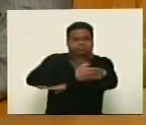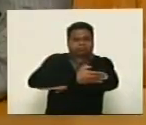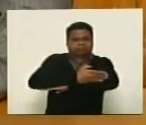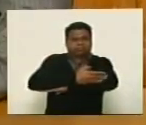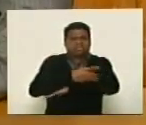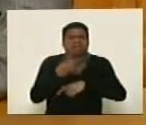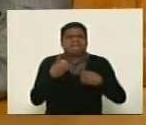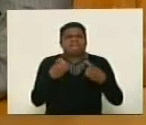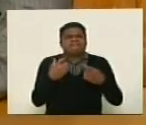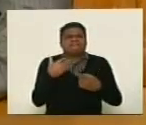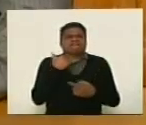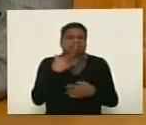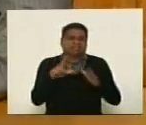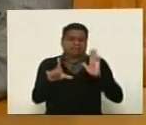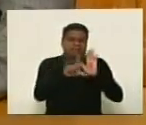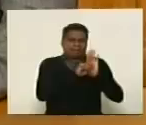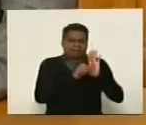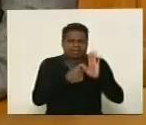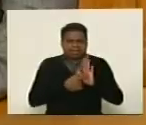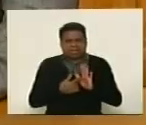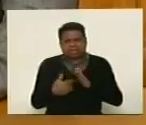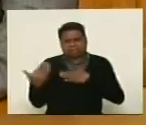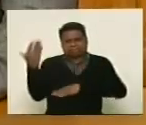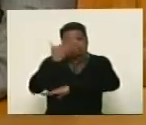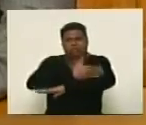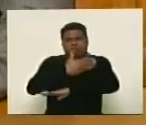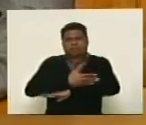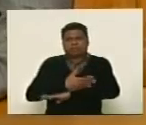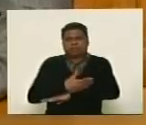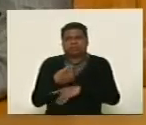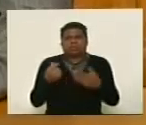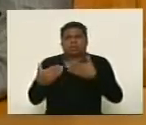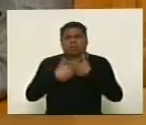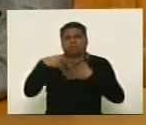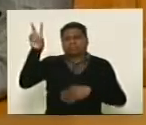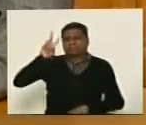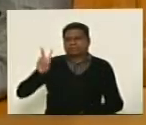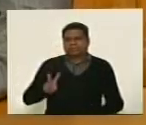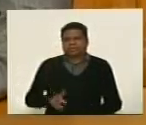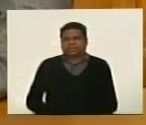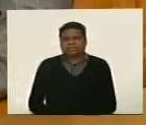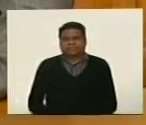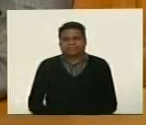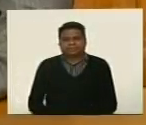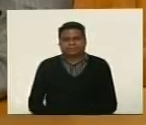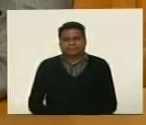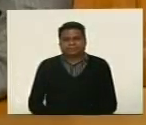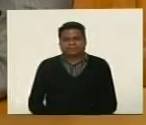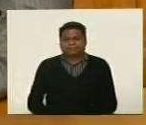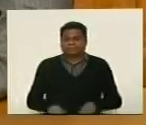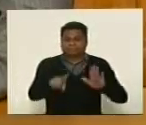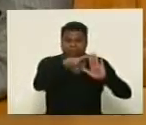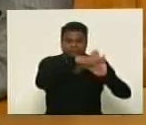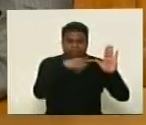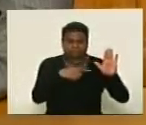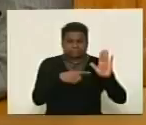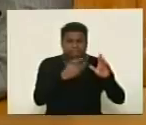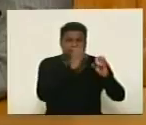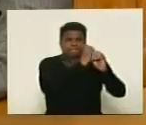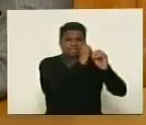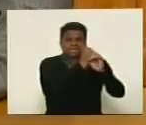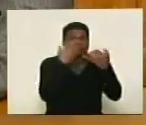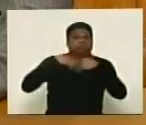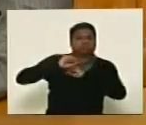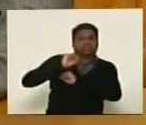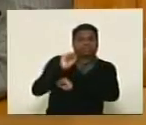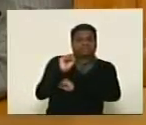ilegales del bloqueo económico y financiero contra la nación. Considerando que el Petro fomenta la defensa